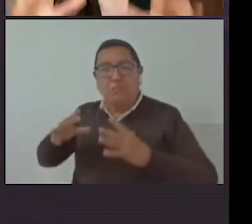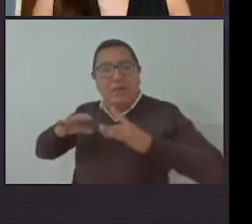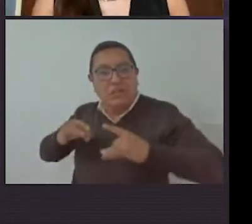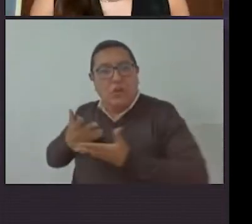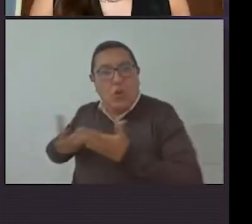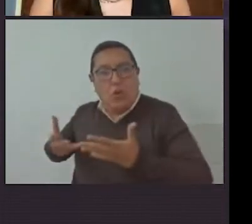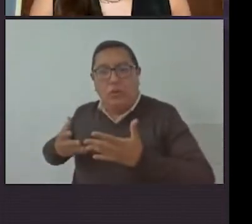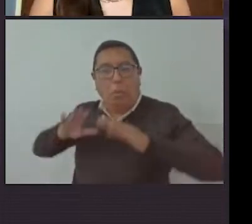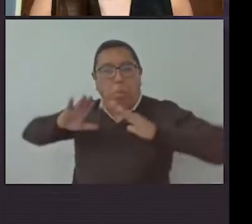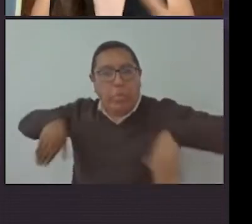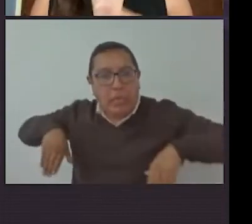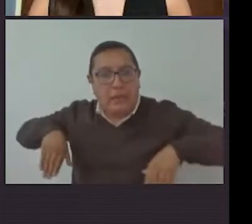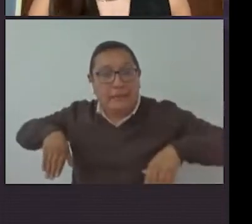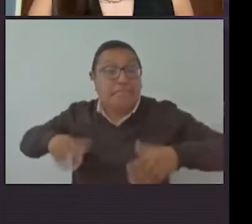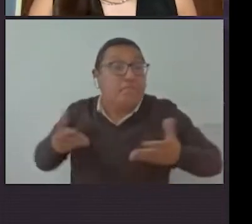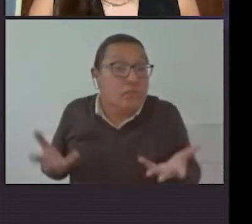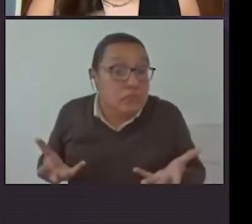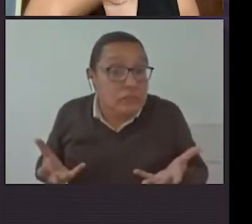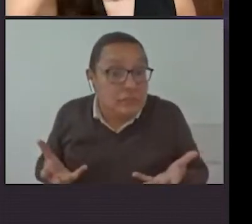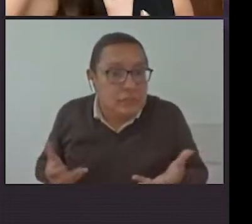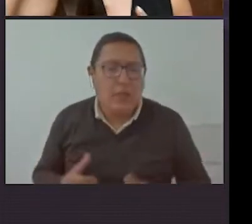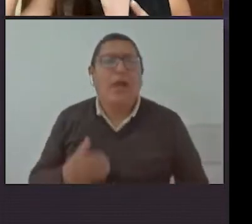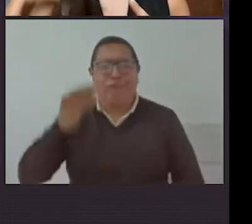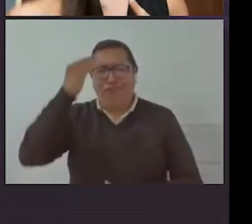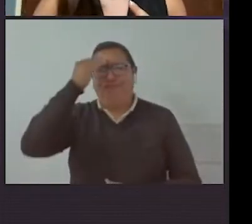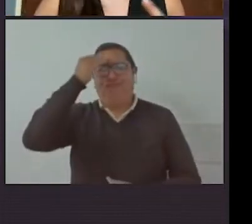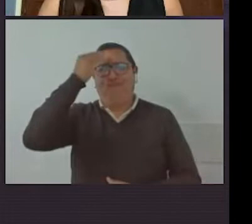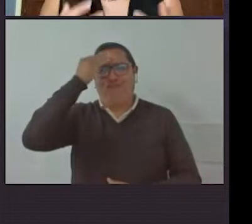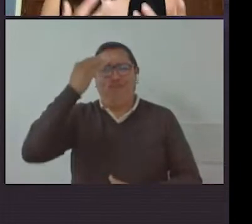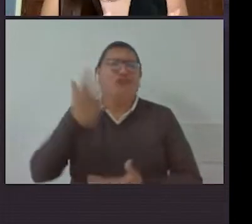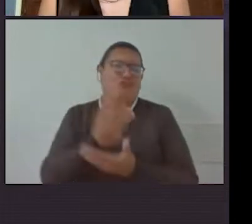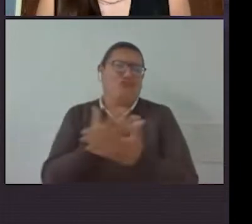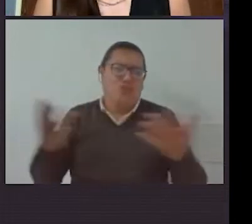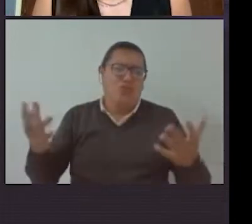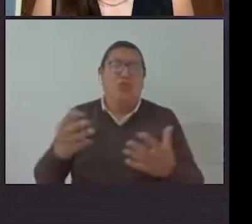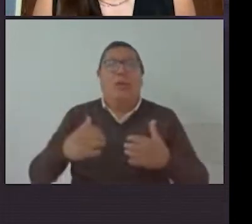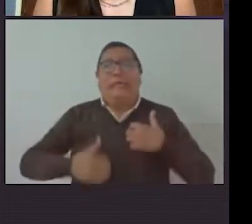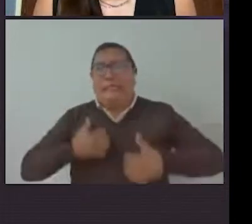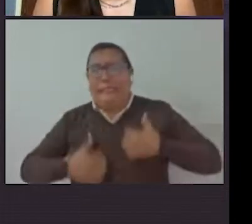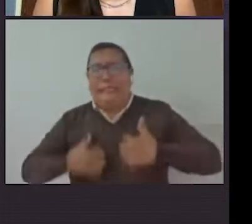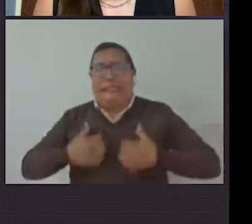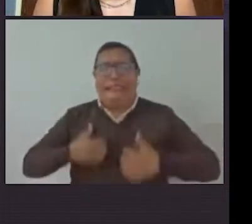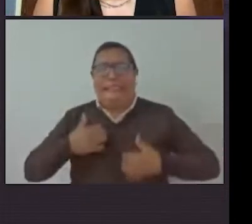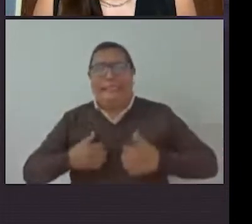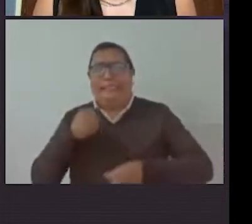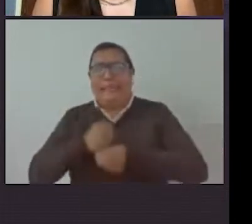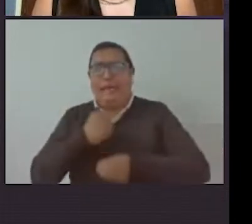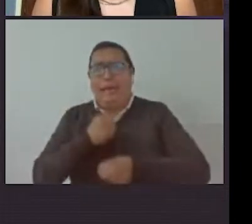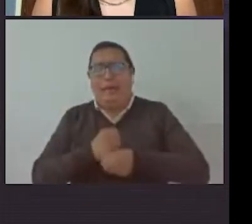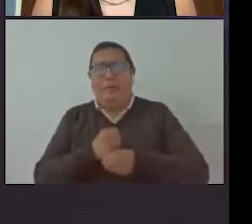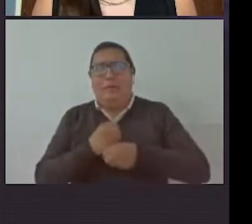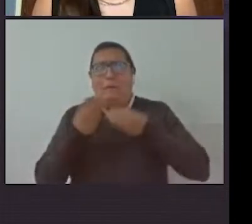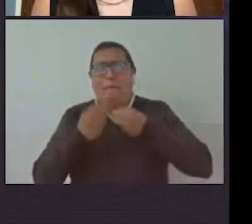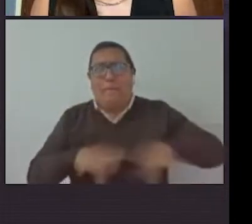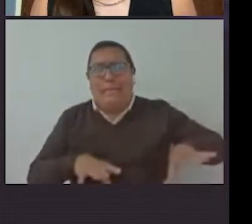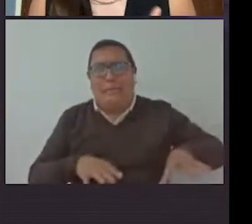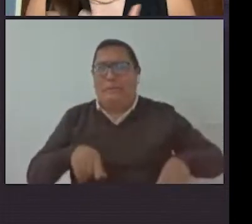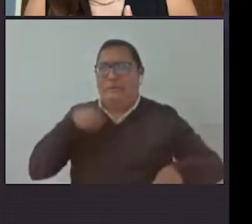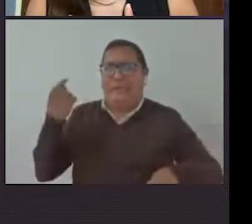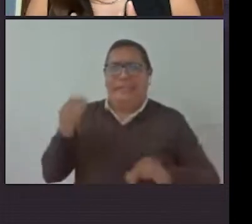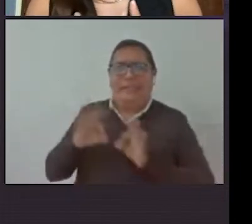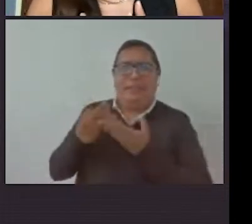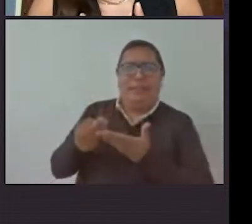Sabemos que hay miedos, hay síndrome del impostor, hay limitaciones que no les permiten avanzar, Pero bueno,